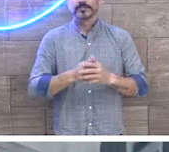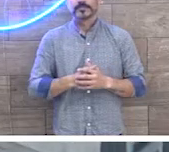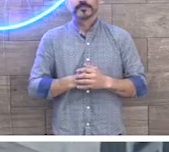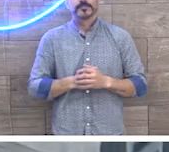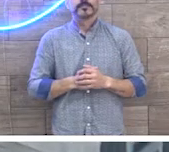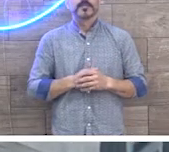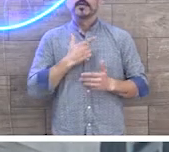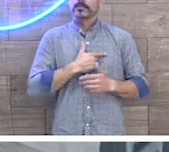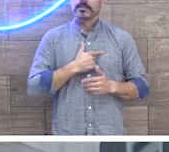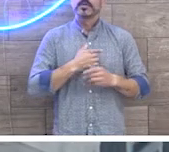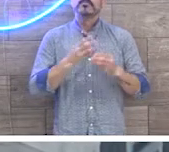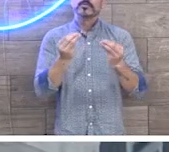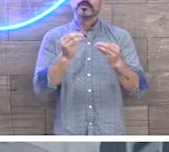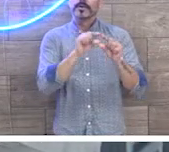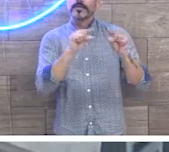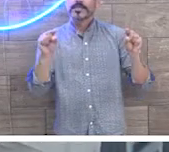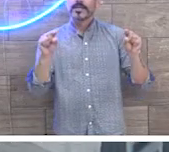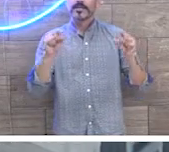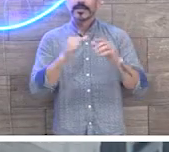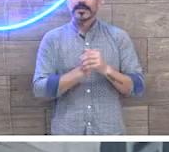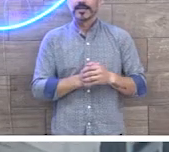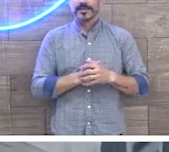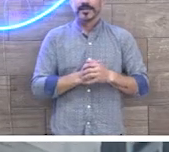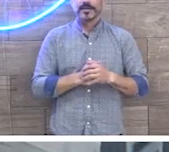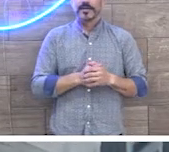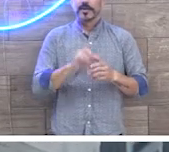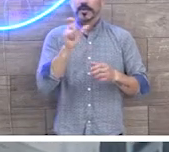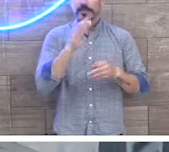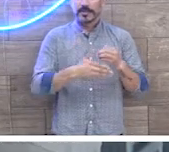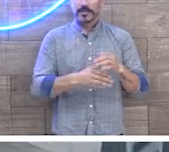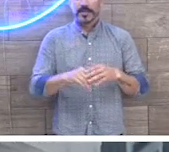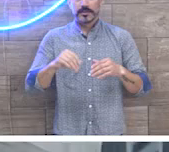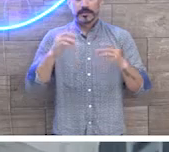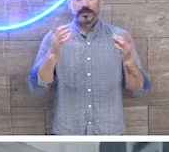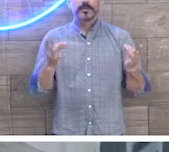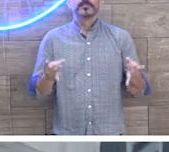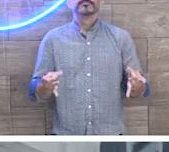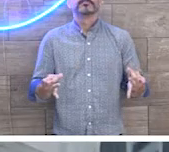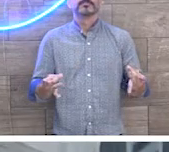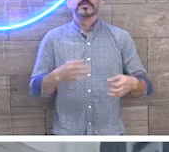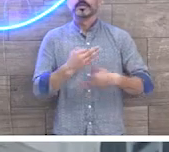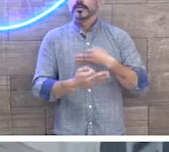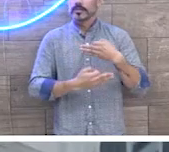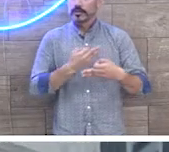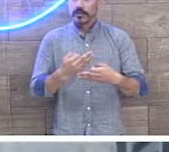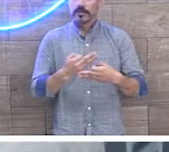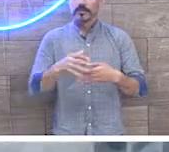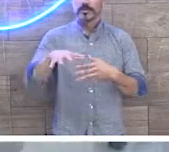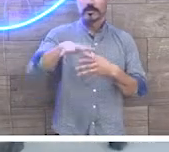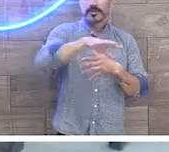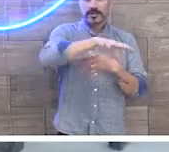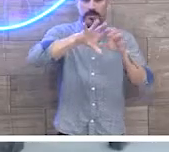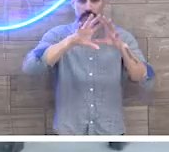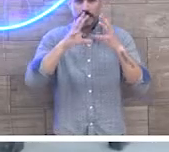una frase que dicen los budistas al terminar las meditaciones, que todos los seres sean felices.